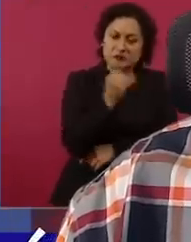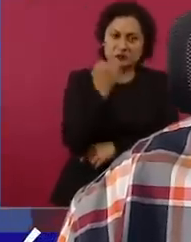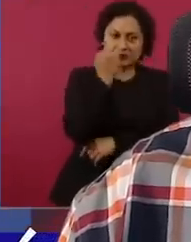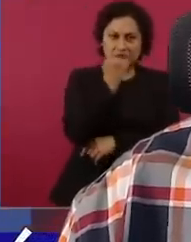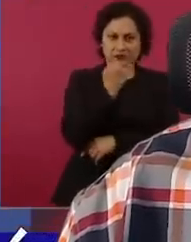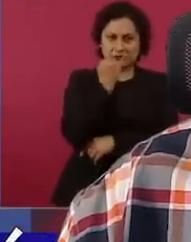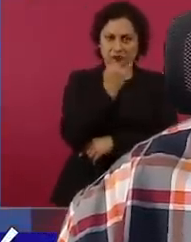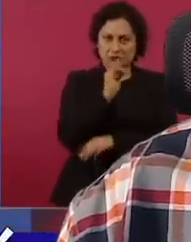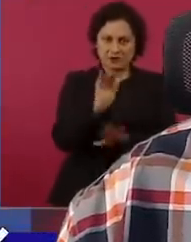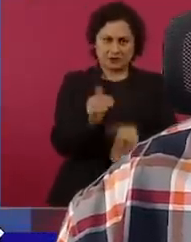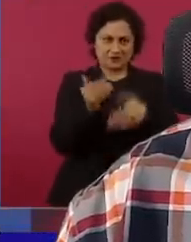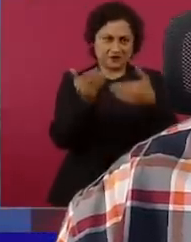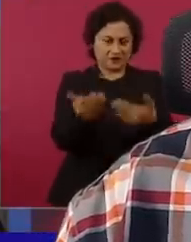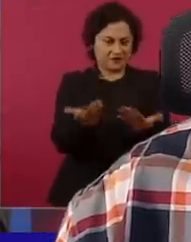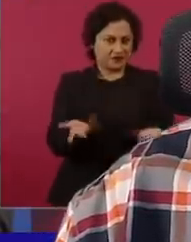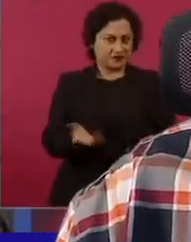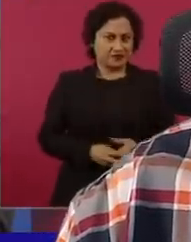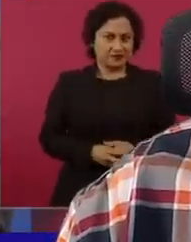Escuchen también,